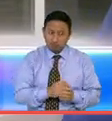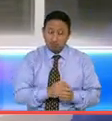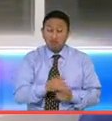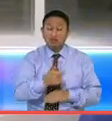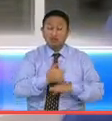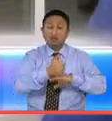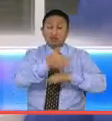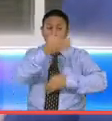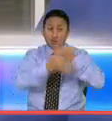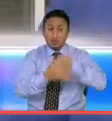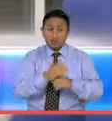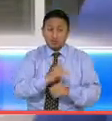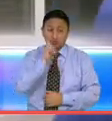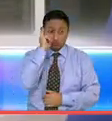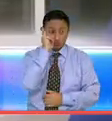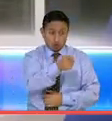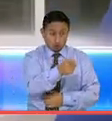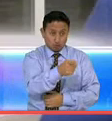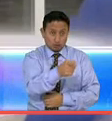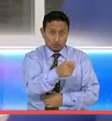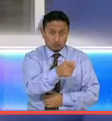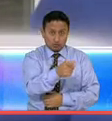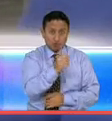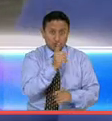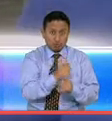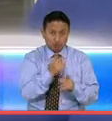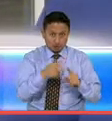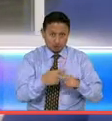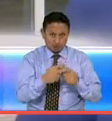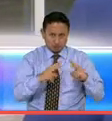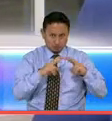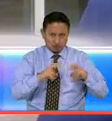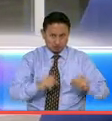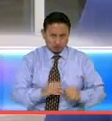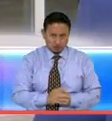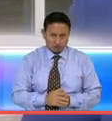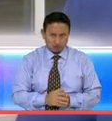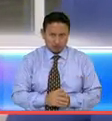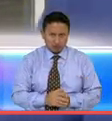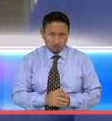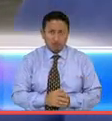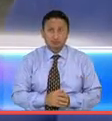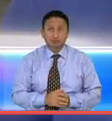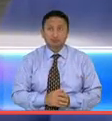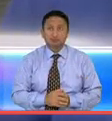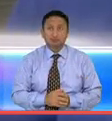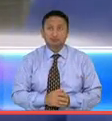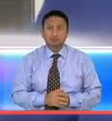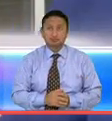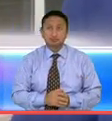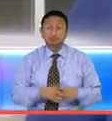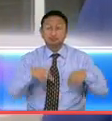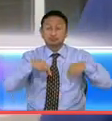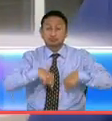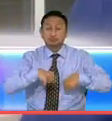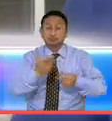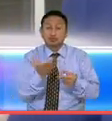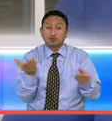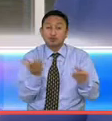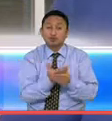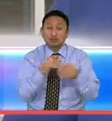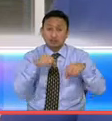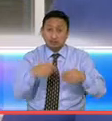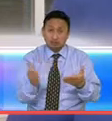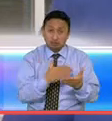jueza María Belén Domínguez, por eso es de esta investigación, aparentemente eso es lo que pasó. Lo que pasa es que dentro del expediente que hemos conocido